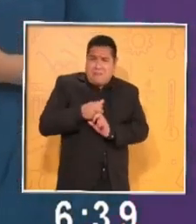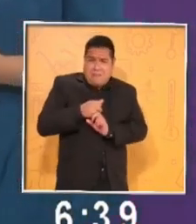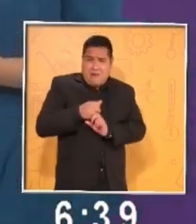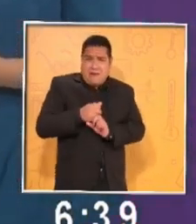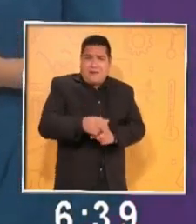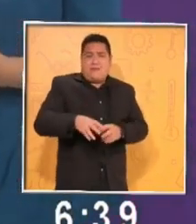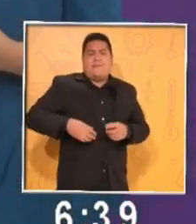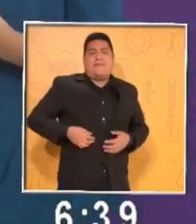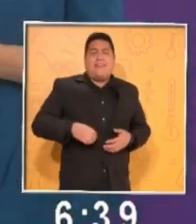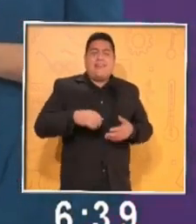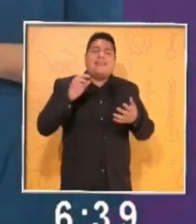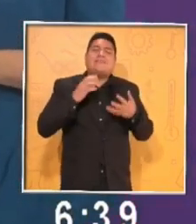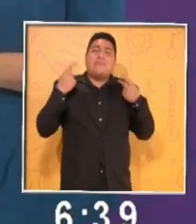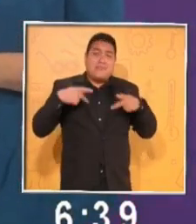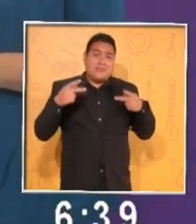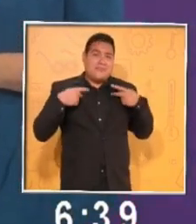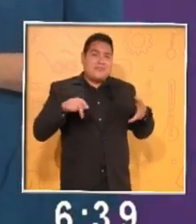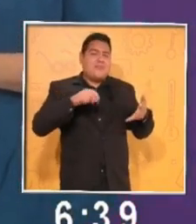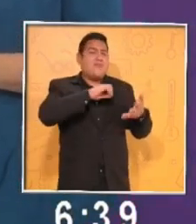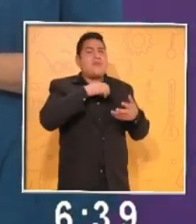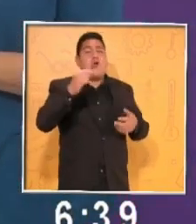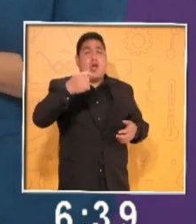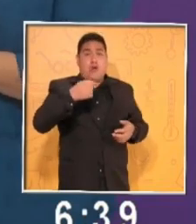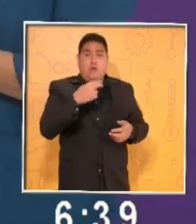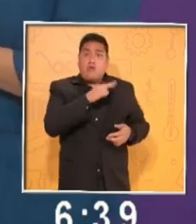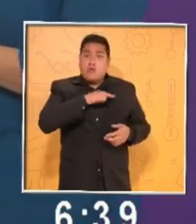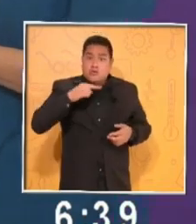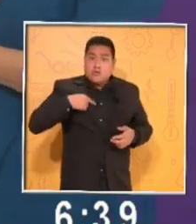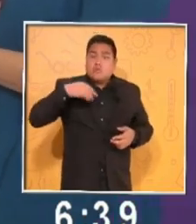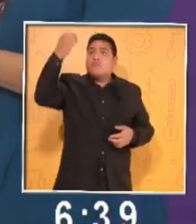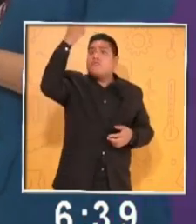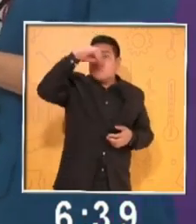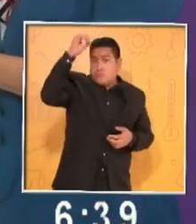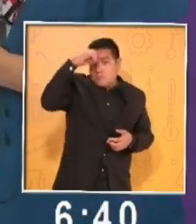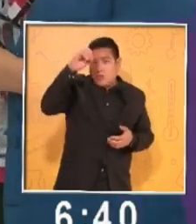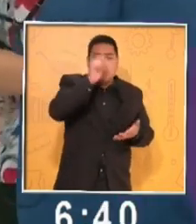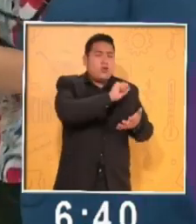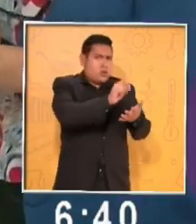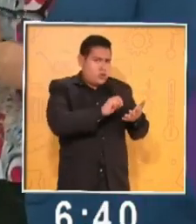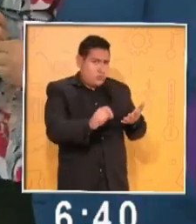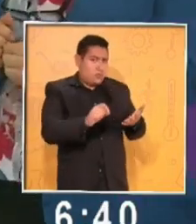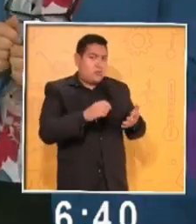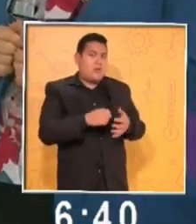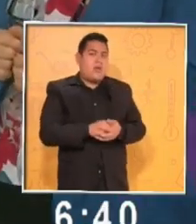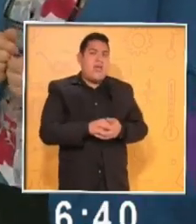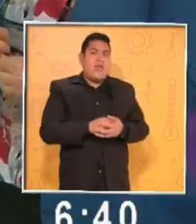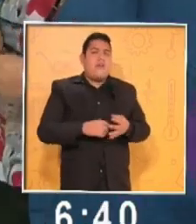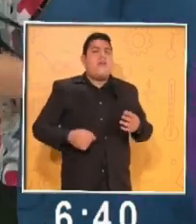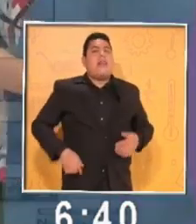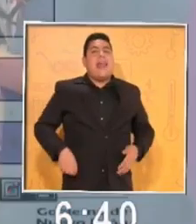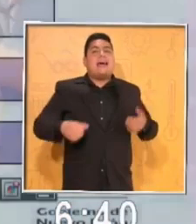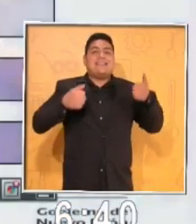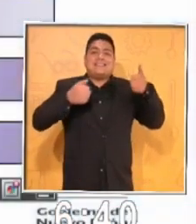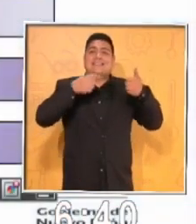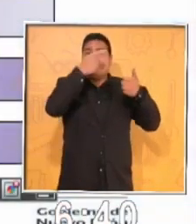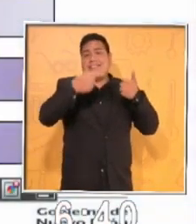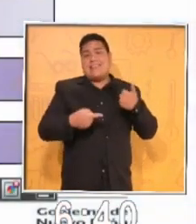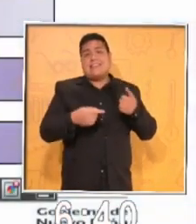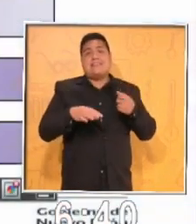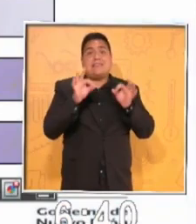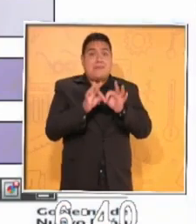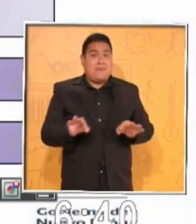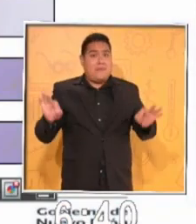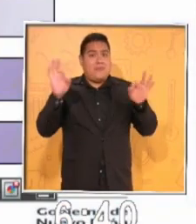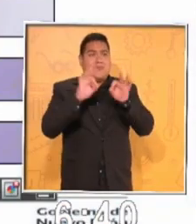las personas acerca de nuestra postura. Y yo aquí recopilé las 6 principales. No dar